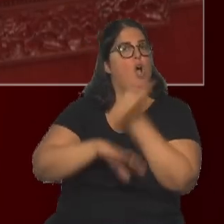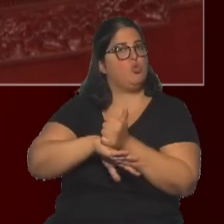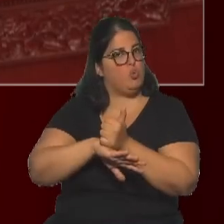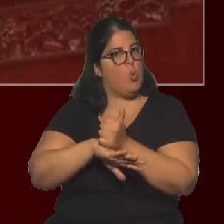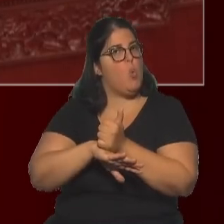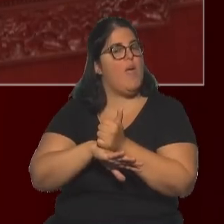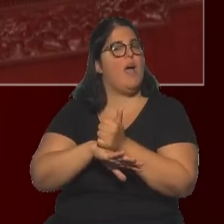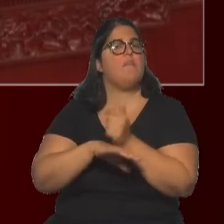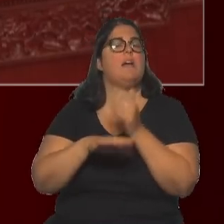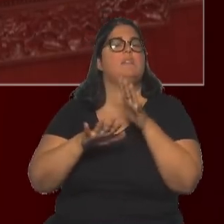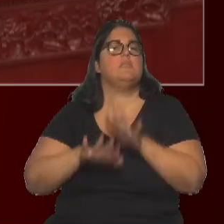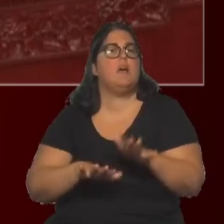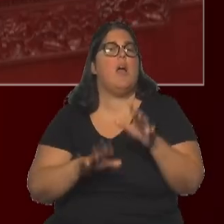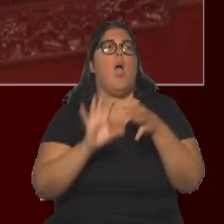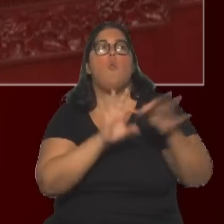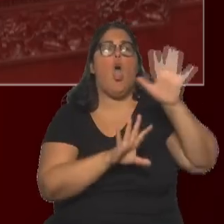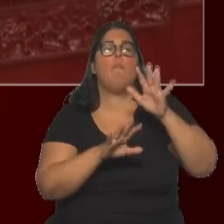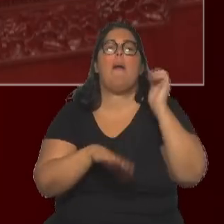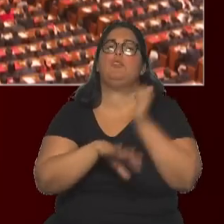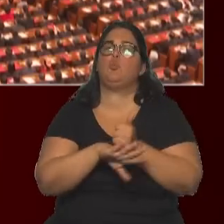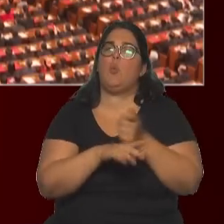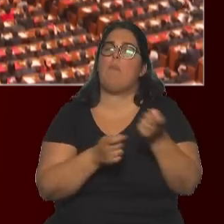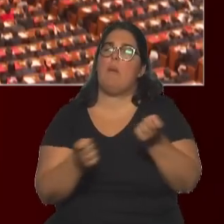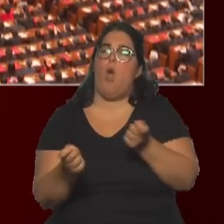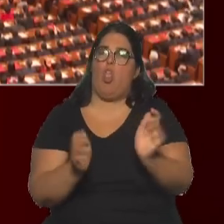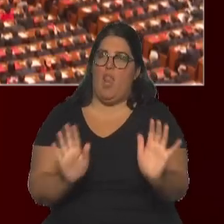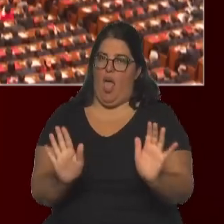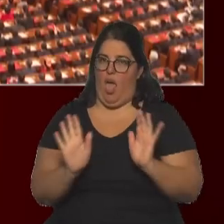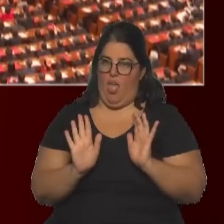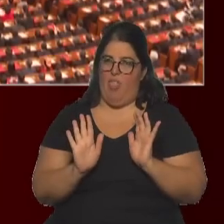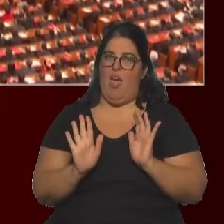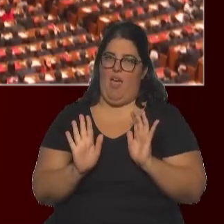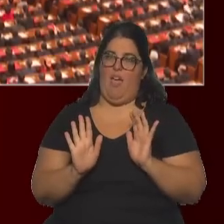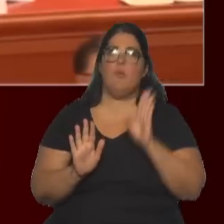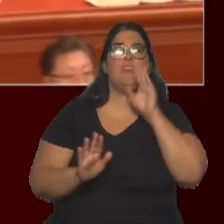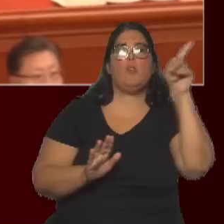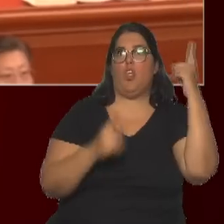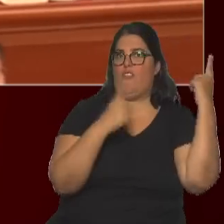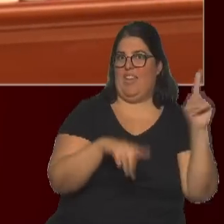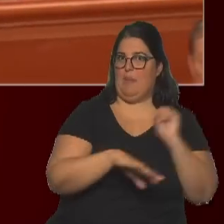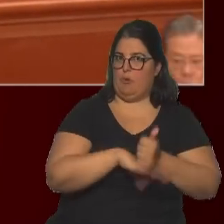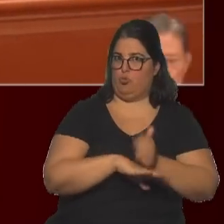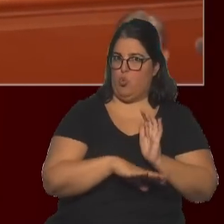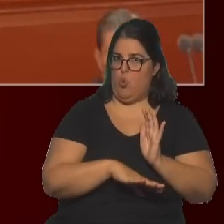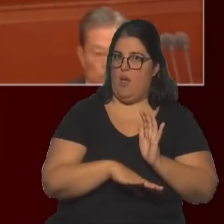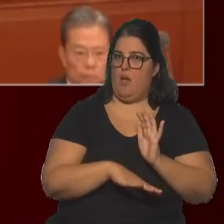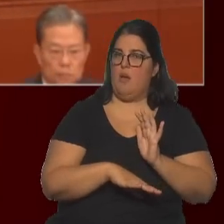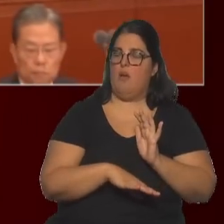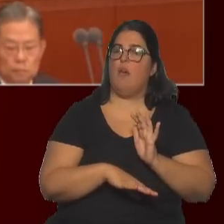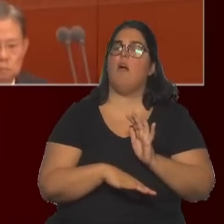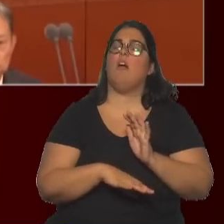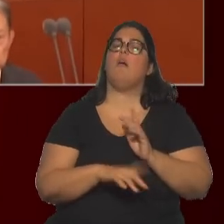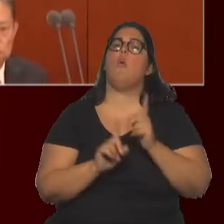más moderada de Europa con respecto de lo que es la de Estados Unidos. Ya el énfasis no